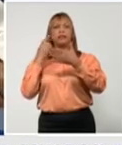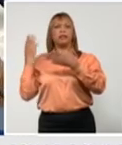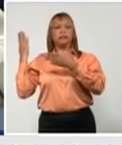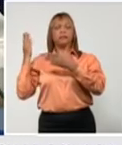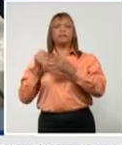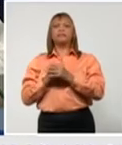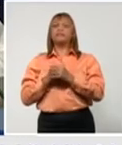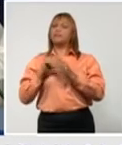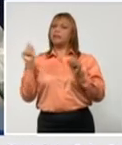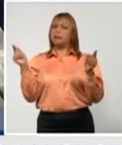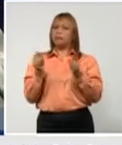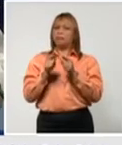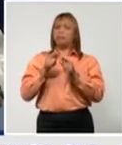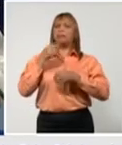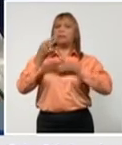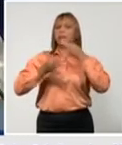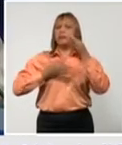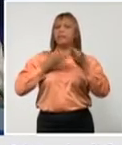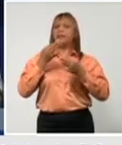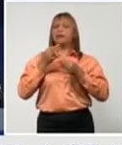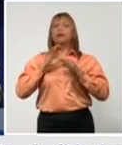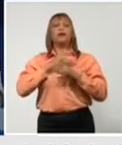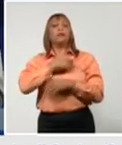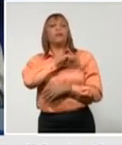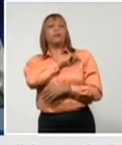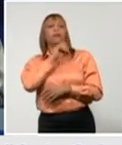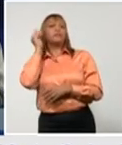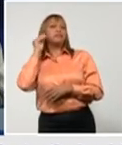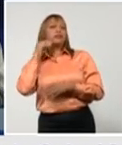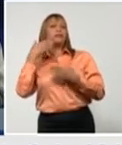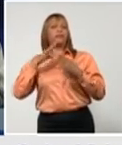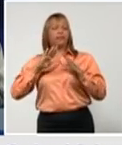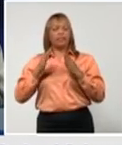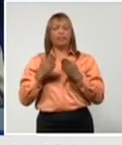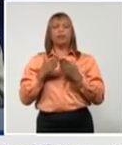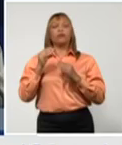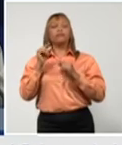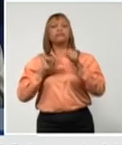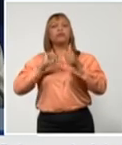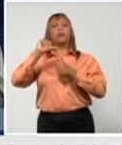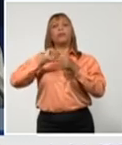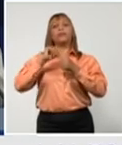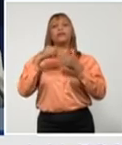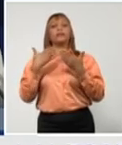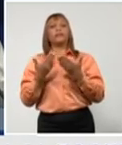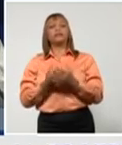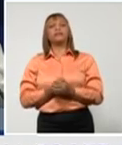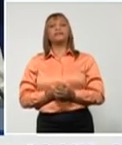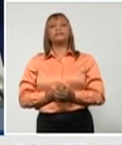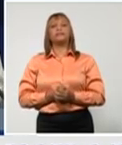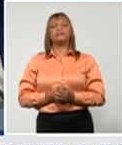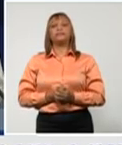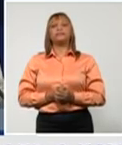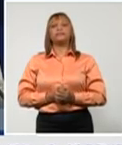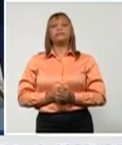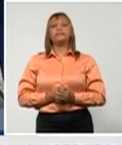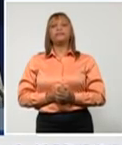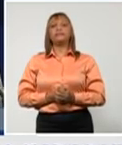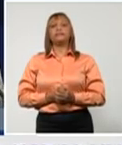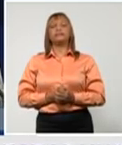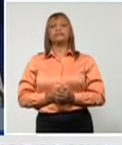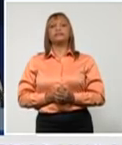resumida, para nuestra población, podamos ver cómo está el comportamiento del